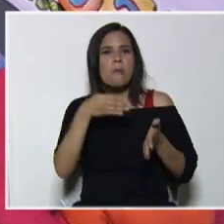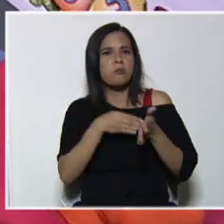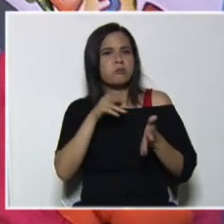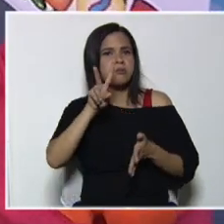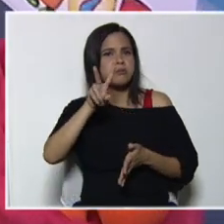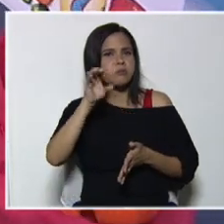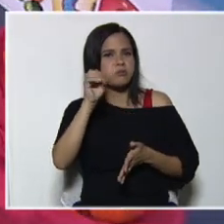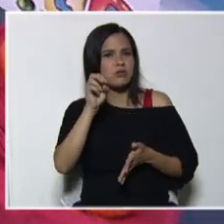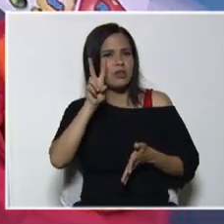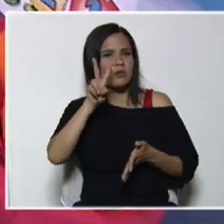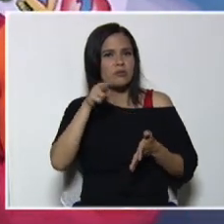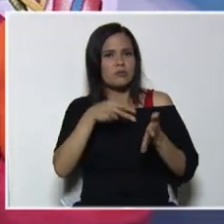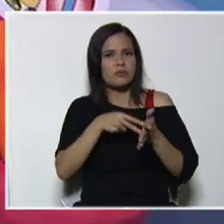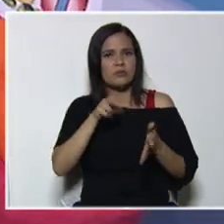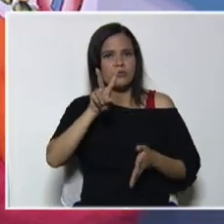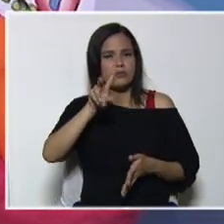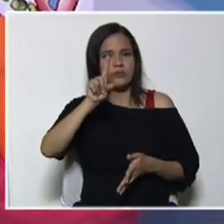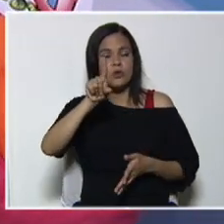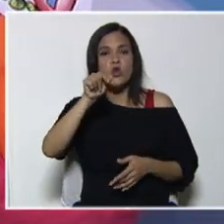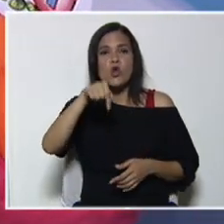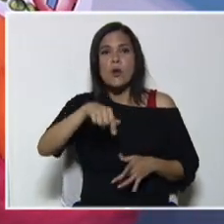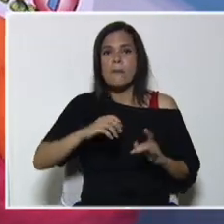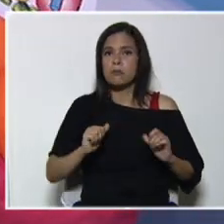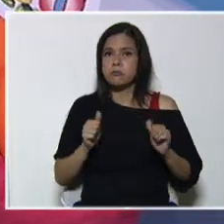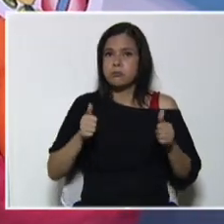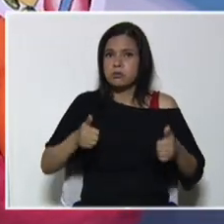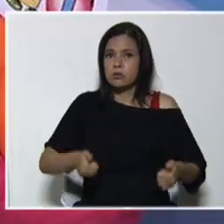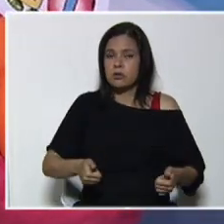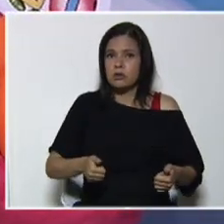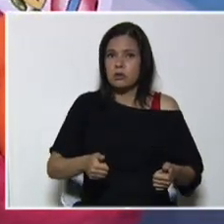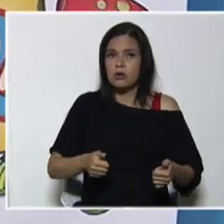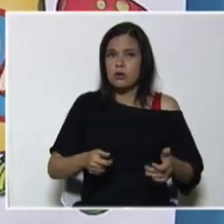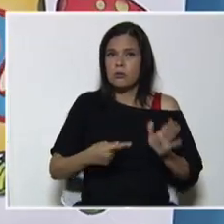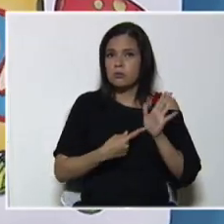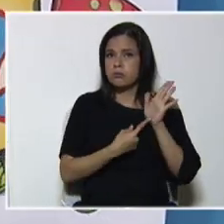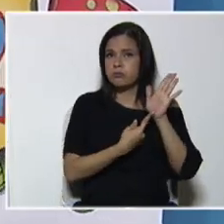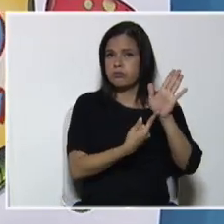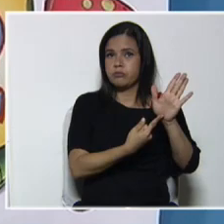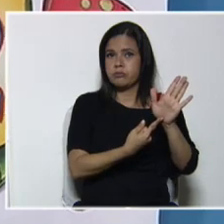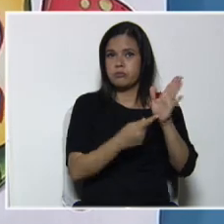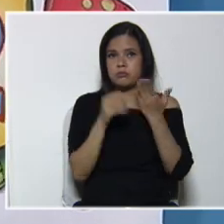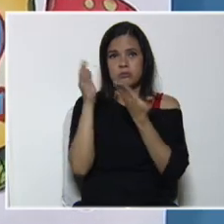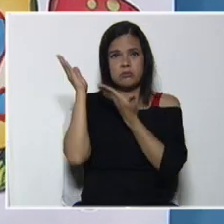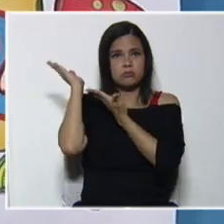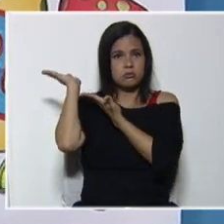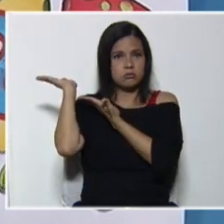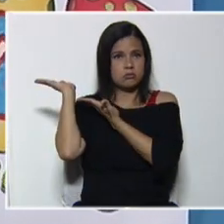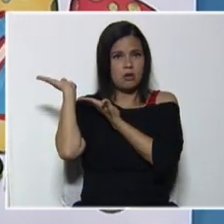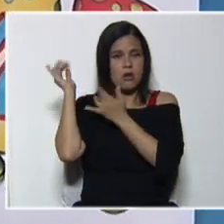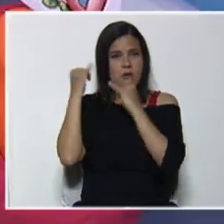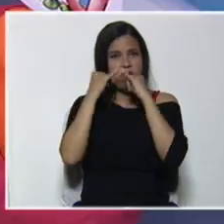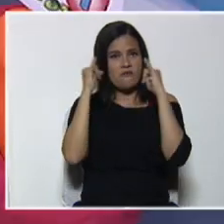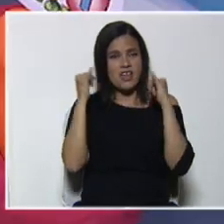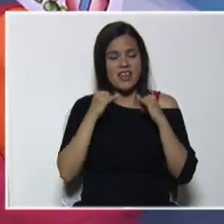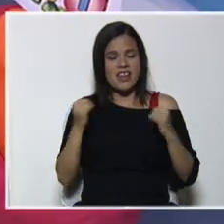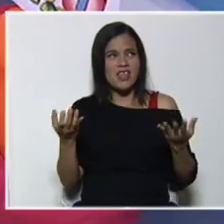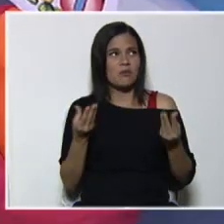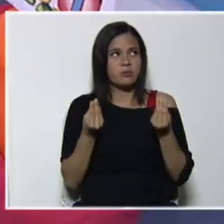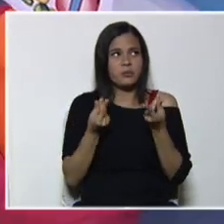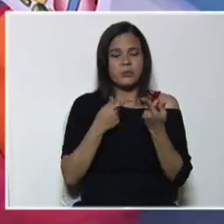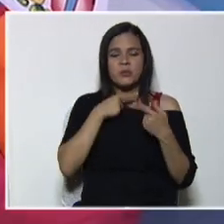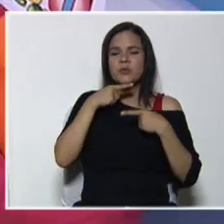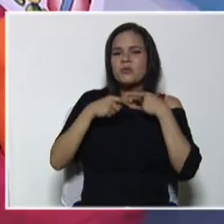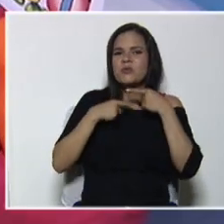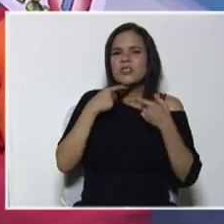y hoy vamos a iniciar como lo presentamos acá, feliz, alegre, colorido,